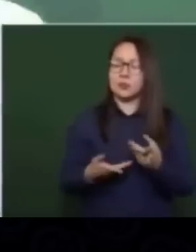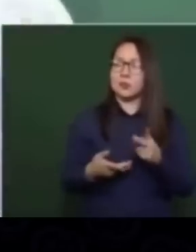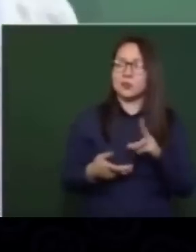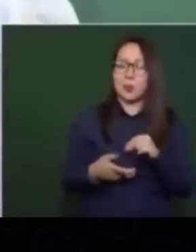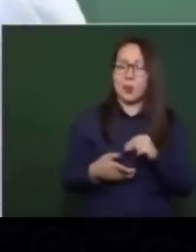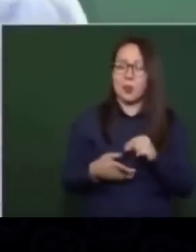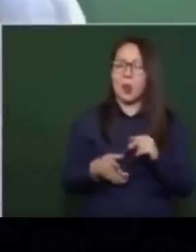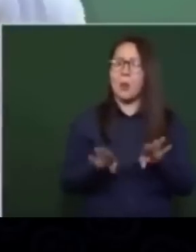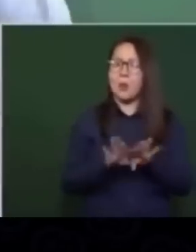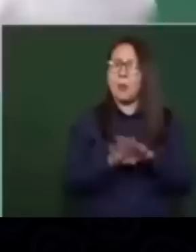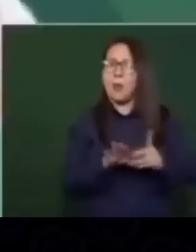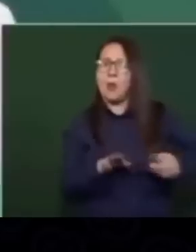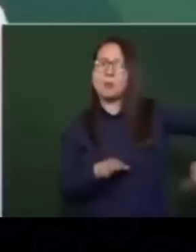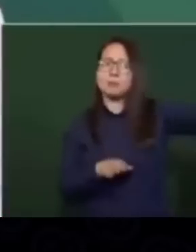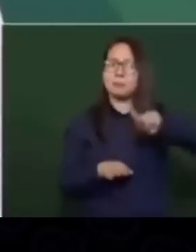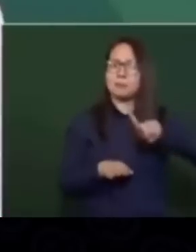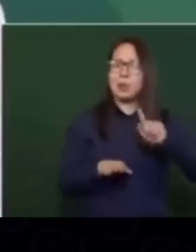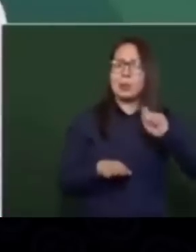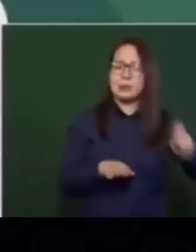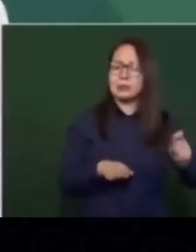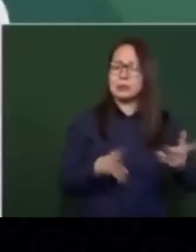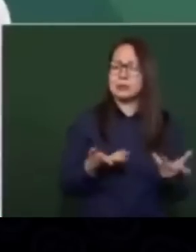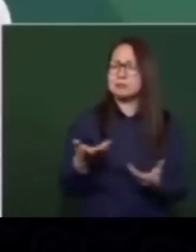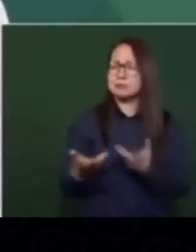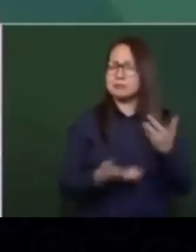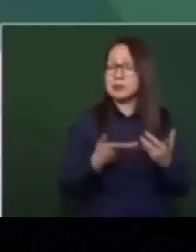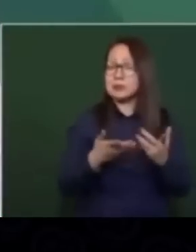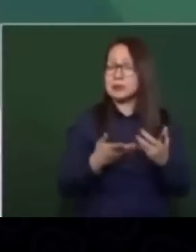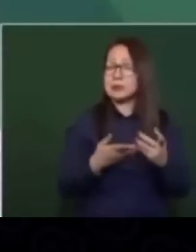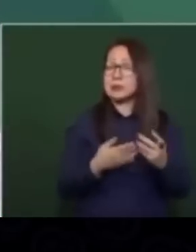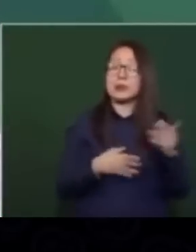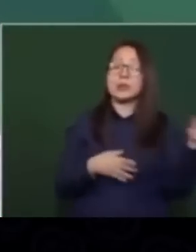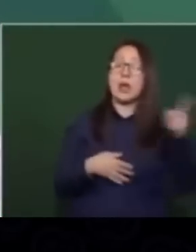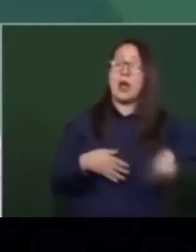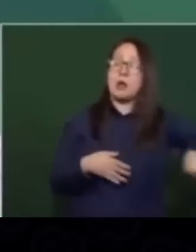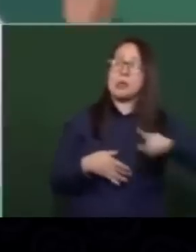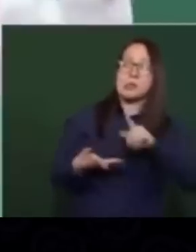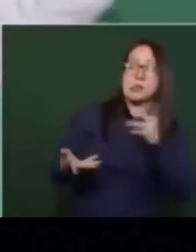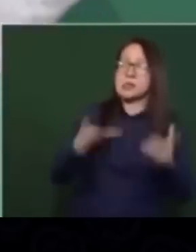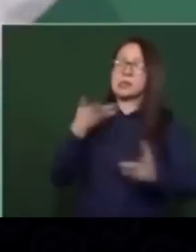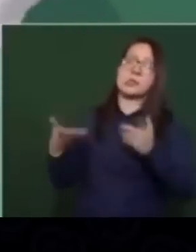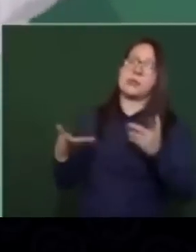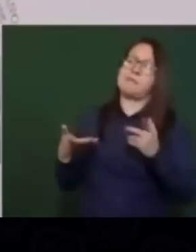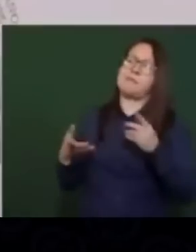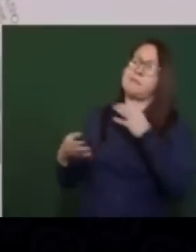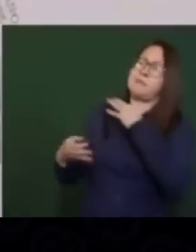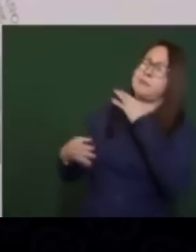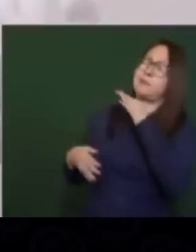empezaron ahí hasta mandándonos a decir que por qué